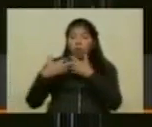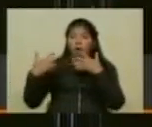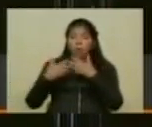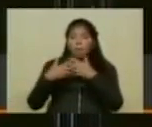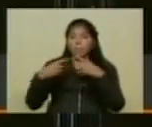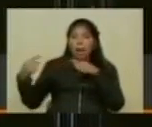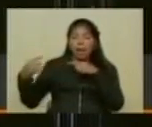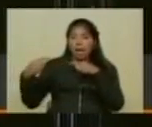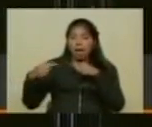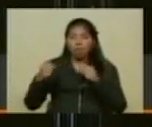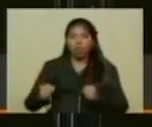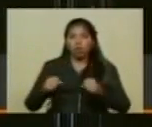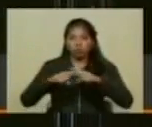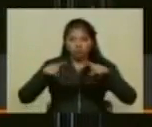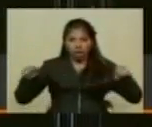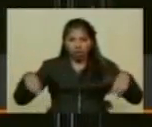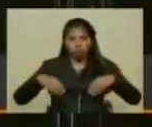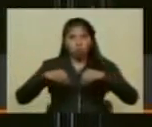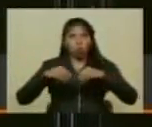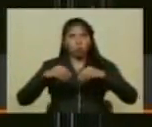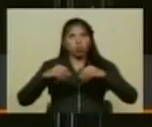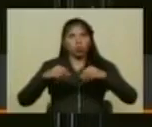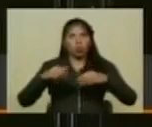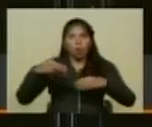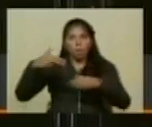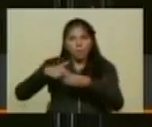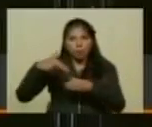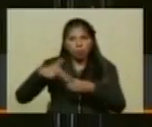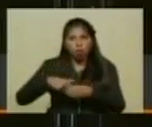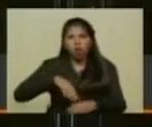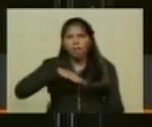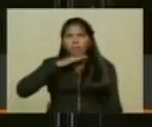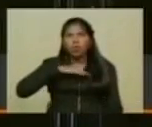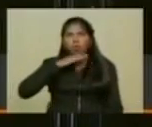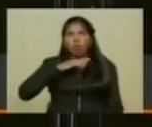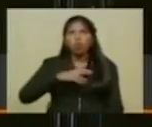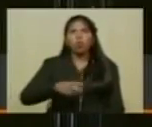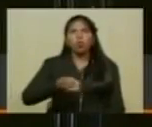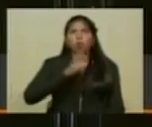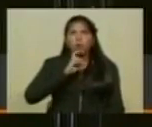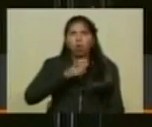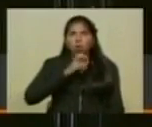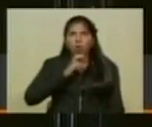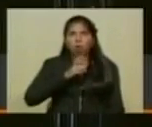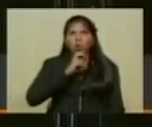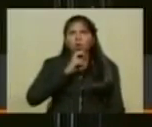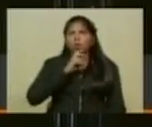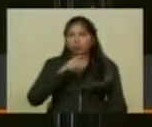por las riquezas, por los minerales, por los espacios